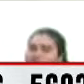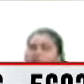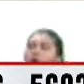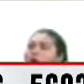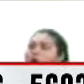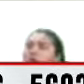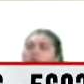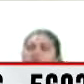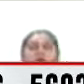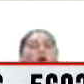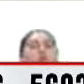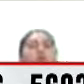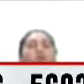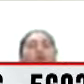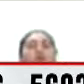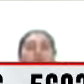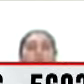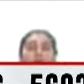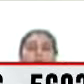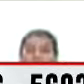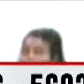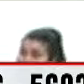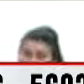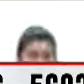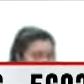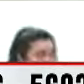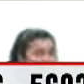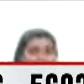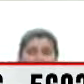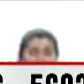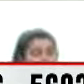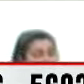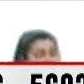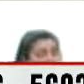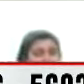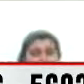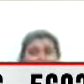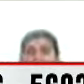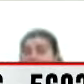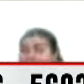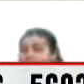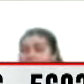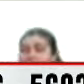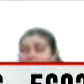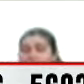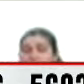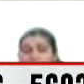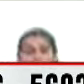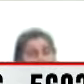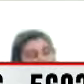que hacían a propósito las cosas para poder trabajarlas, nosotros presentamos un dictamen alternativo que tiene 100